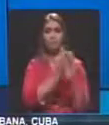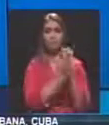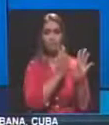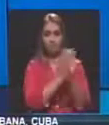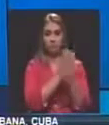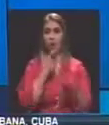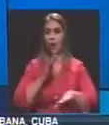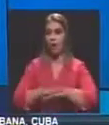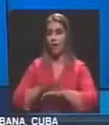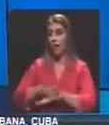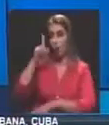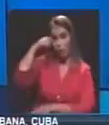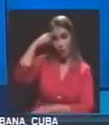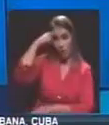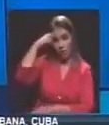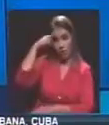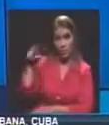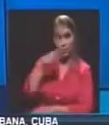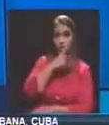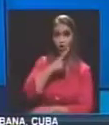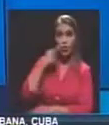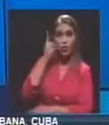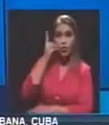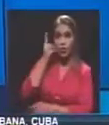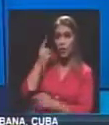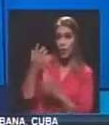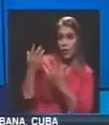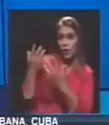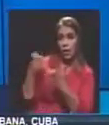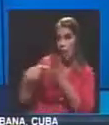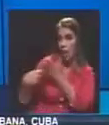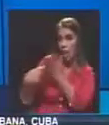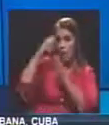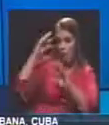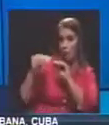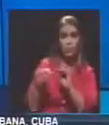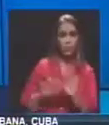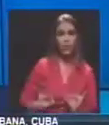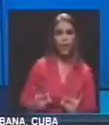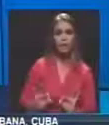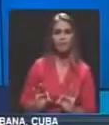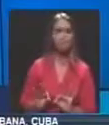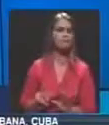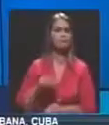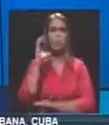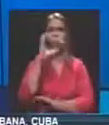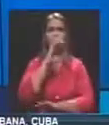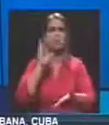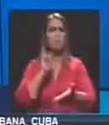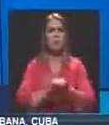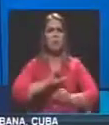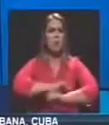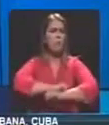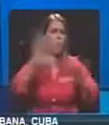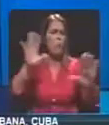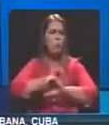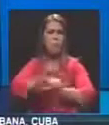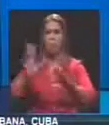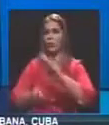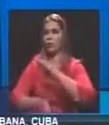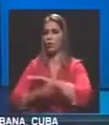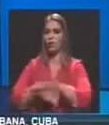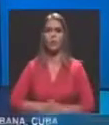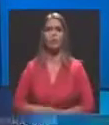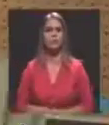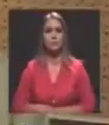aseguró que si el gobierno colombiano no continúa con los diálogos del grupo guerrillero, en Colombia continuarán explotando bombas. La historia con Daniel